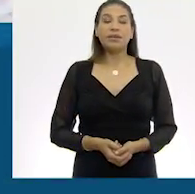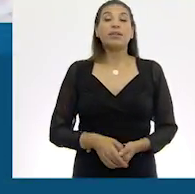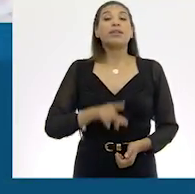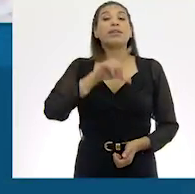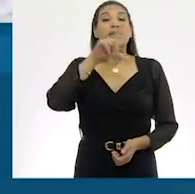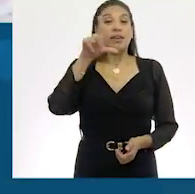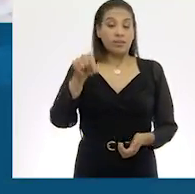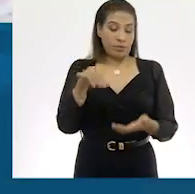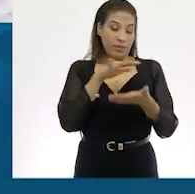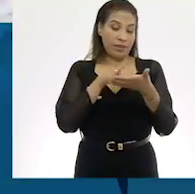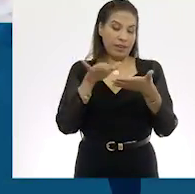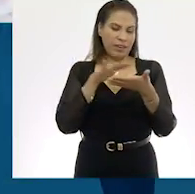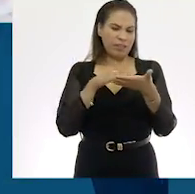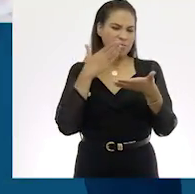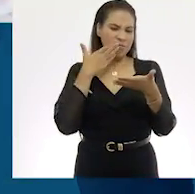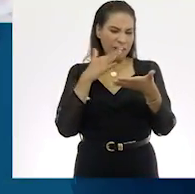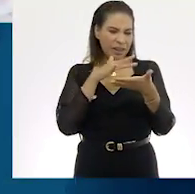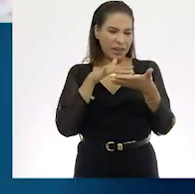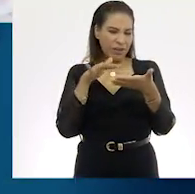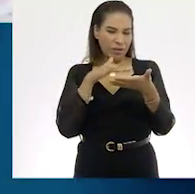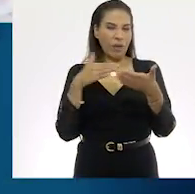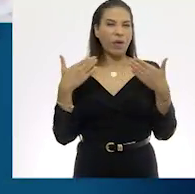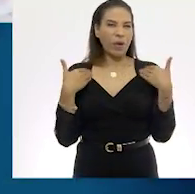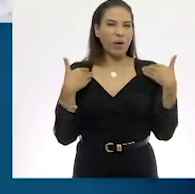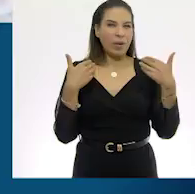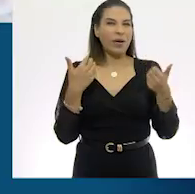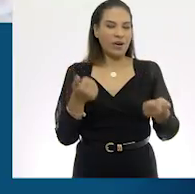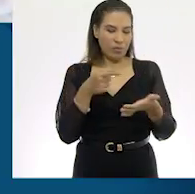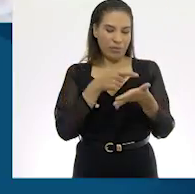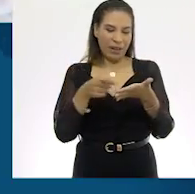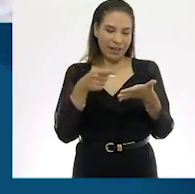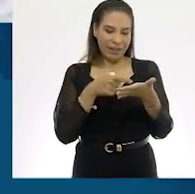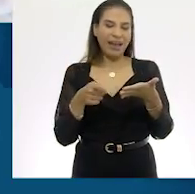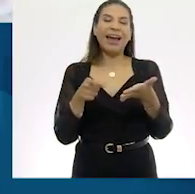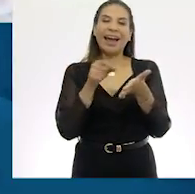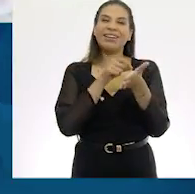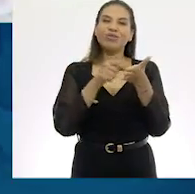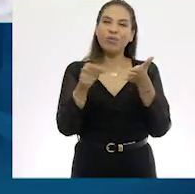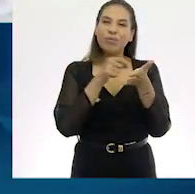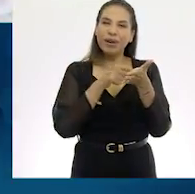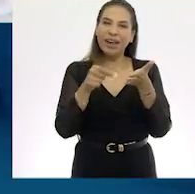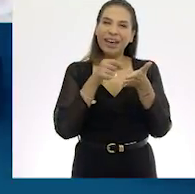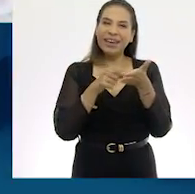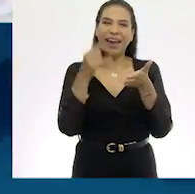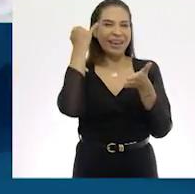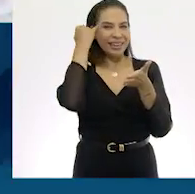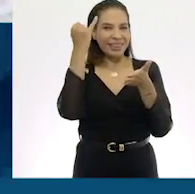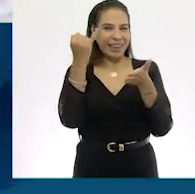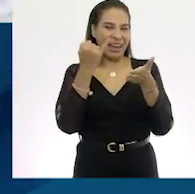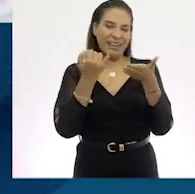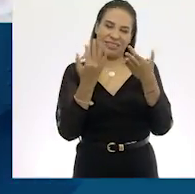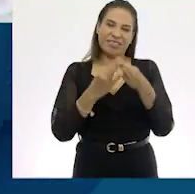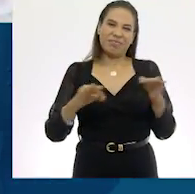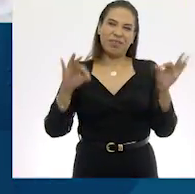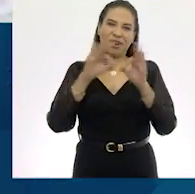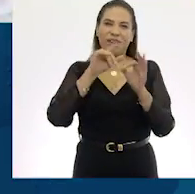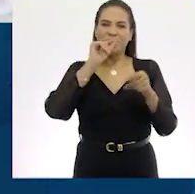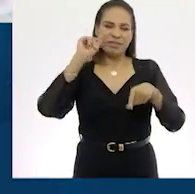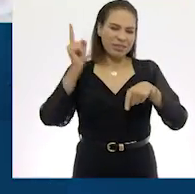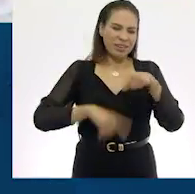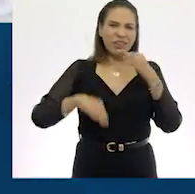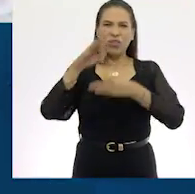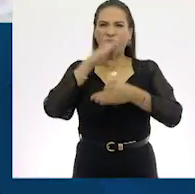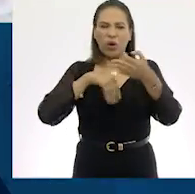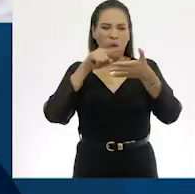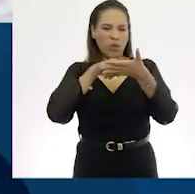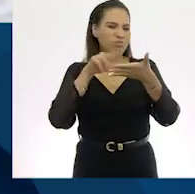Luego de haberlo leído lo suficiente como para comprenderlo, subrayamos las ideas básicas. Eliminamos todo aquello que